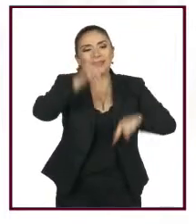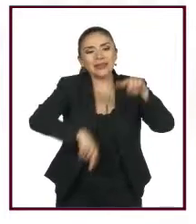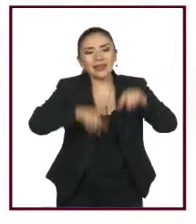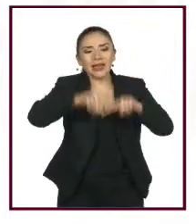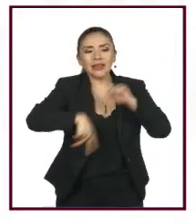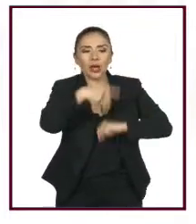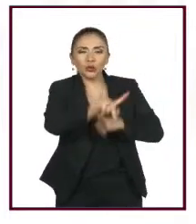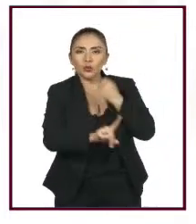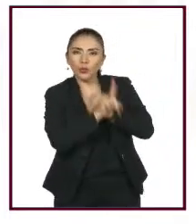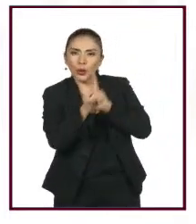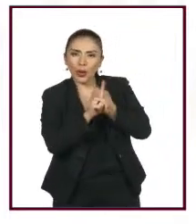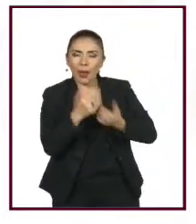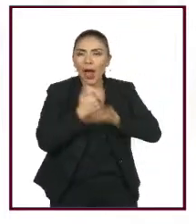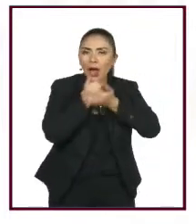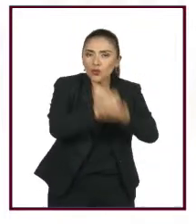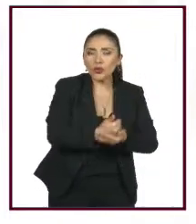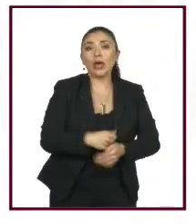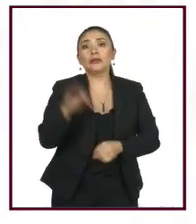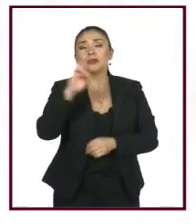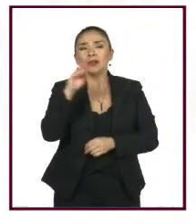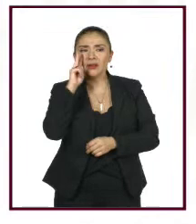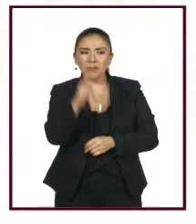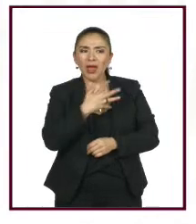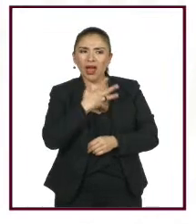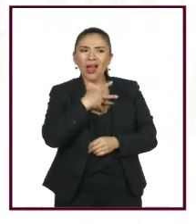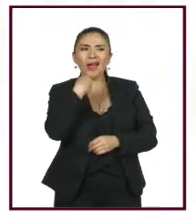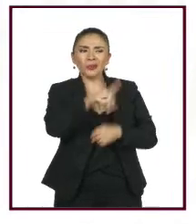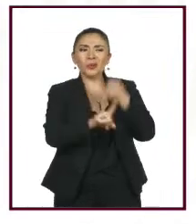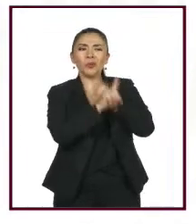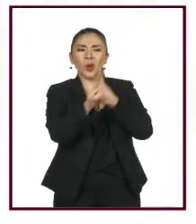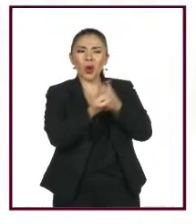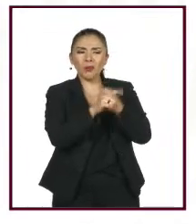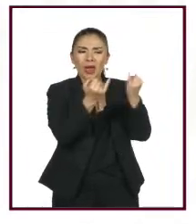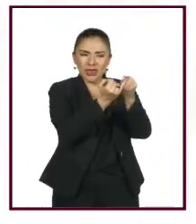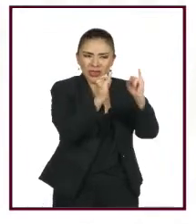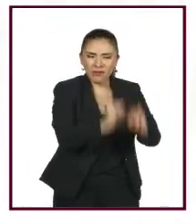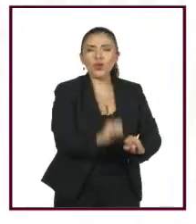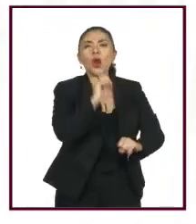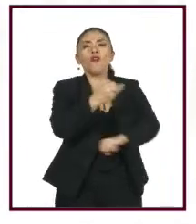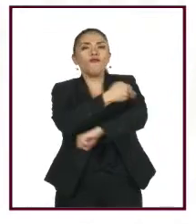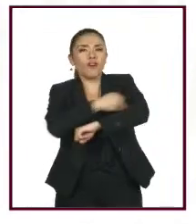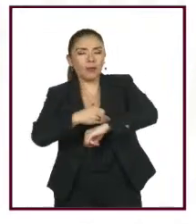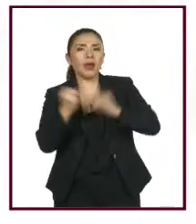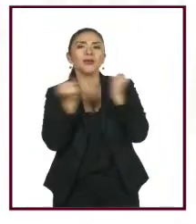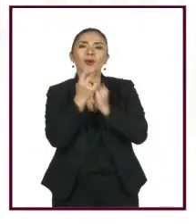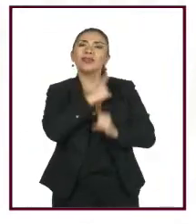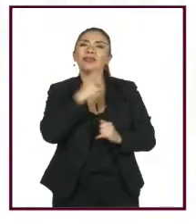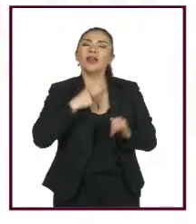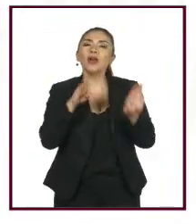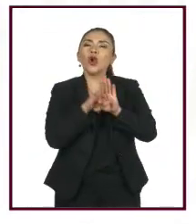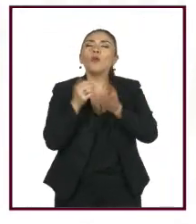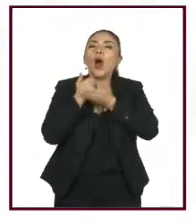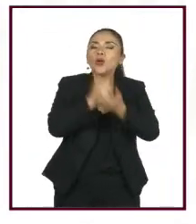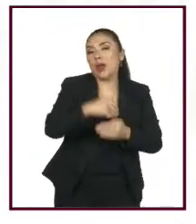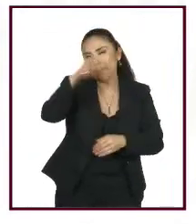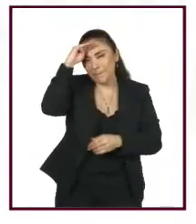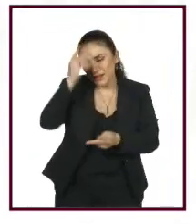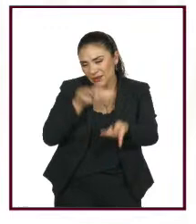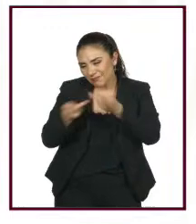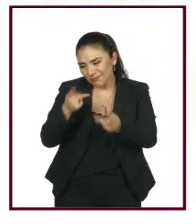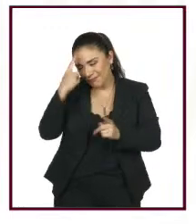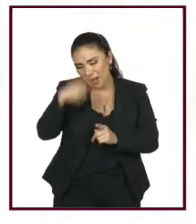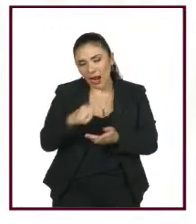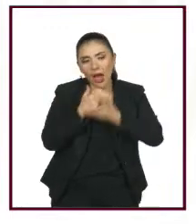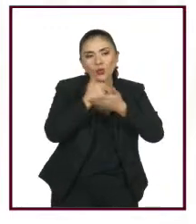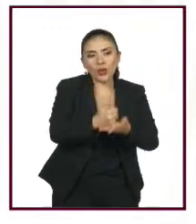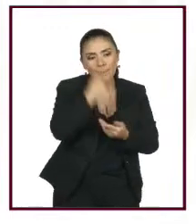se identifican factores de riesgo tanto individuales como familiares, también pues generar algunas estrategias, favorecer